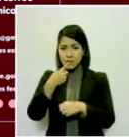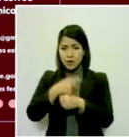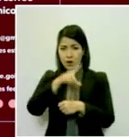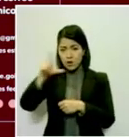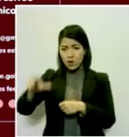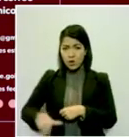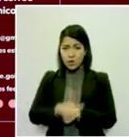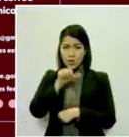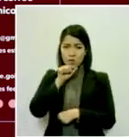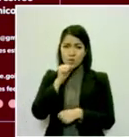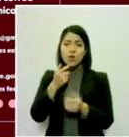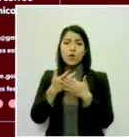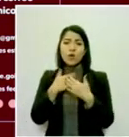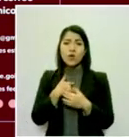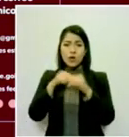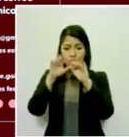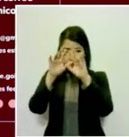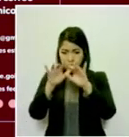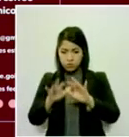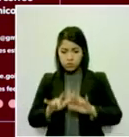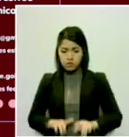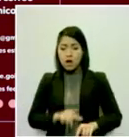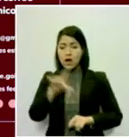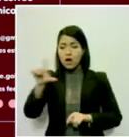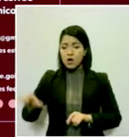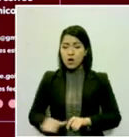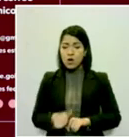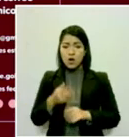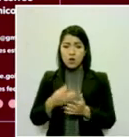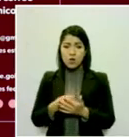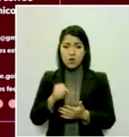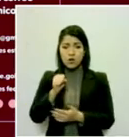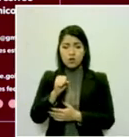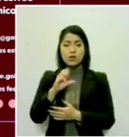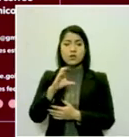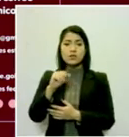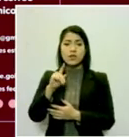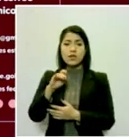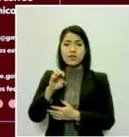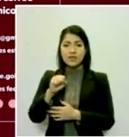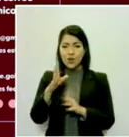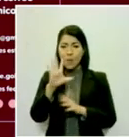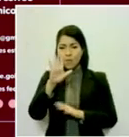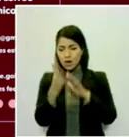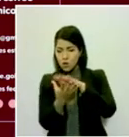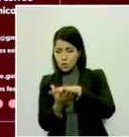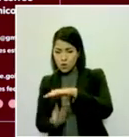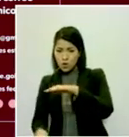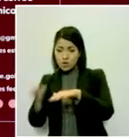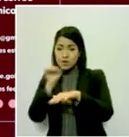descargar el formato, llenarlo, el tercer paso es escanearlo, el cuarto paso es